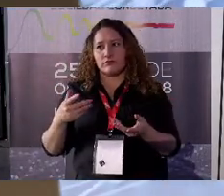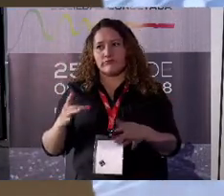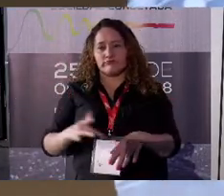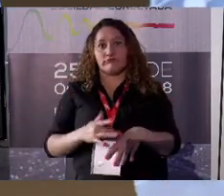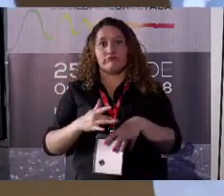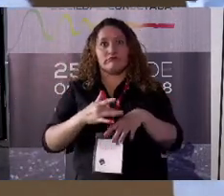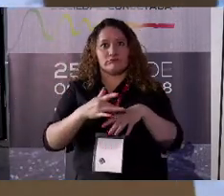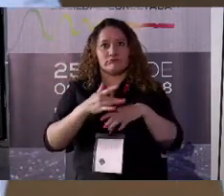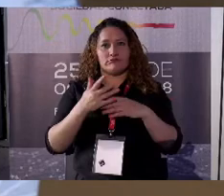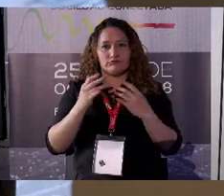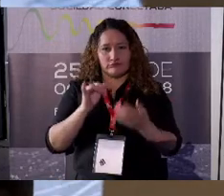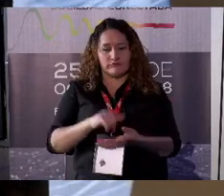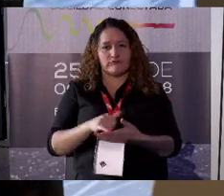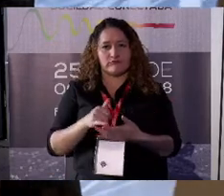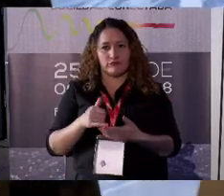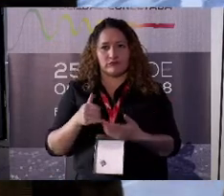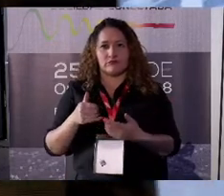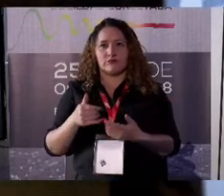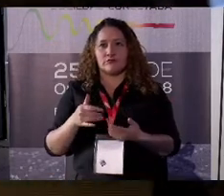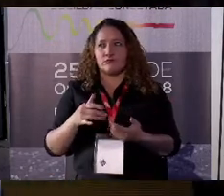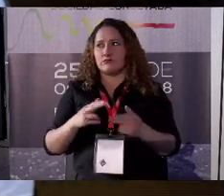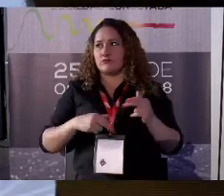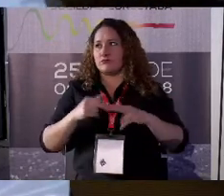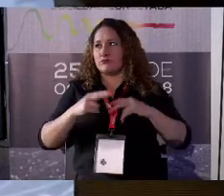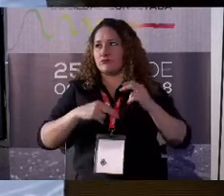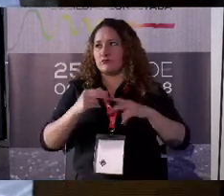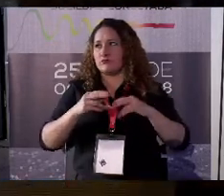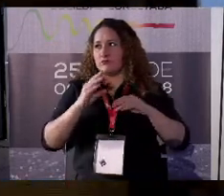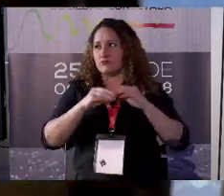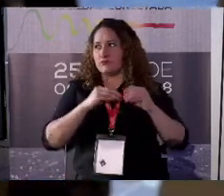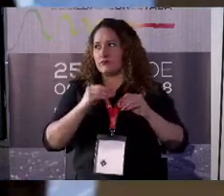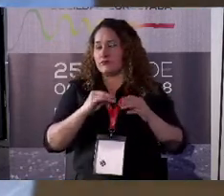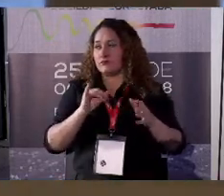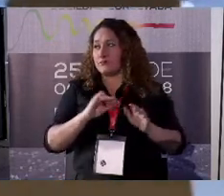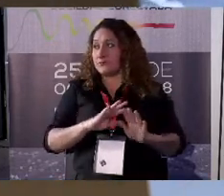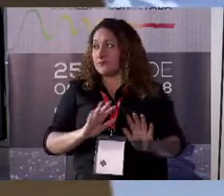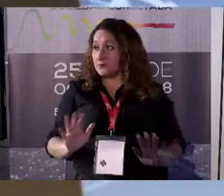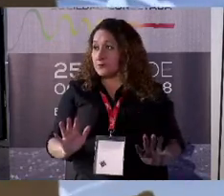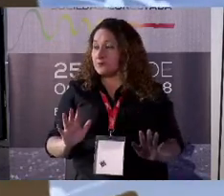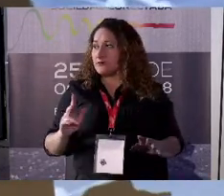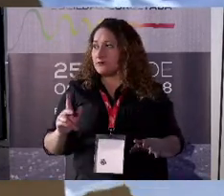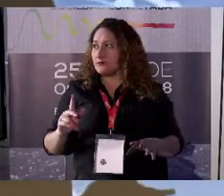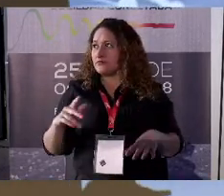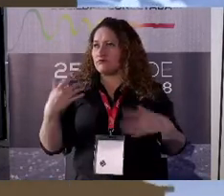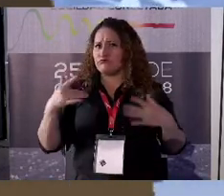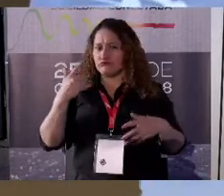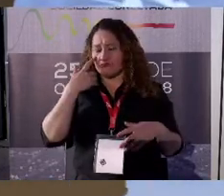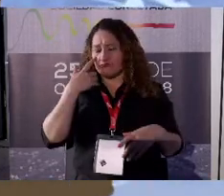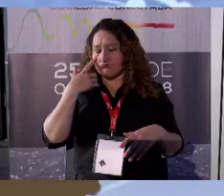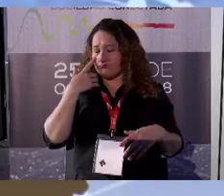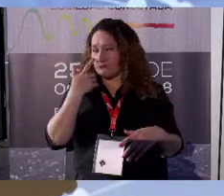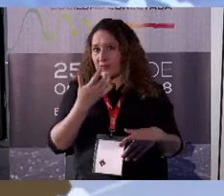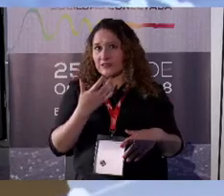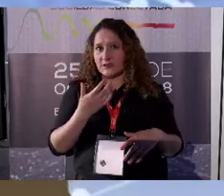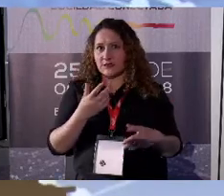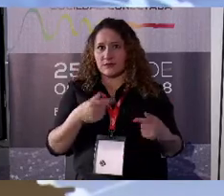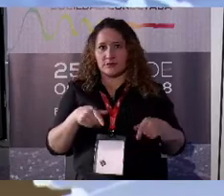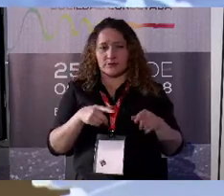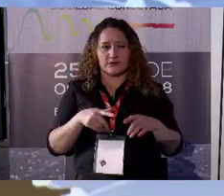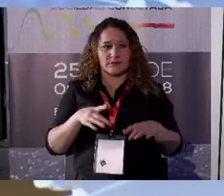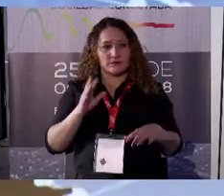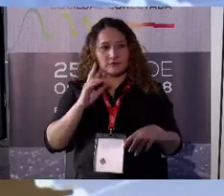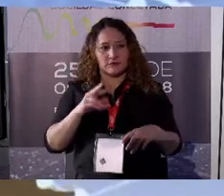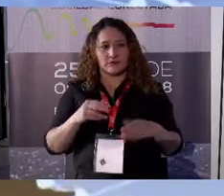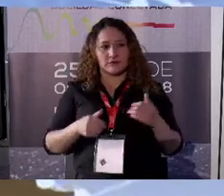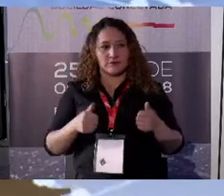incentivar el deployment, la construcción y la provisión. Y una cosa impresionante, ustedes debieron un poco de ceros a